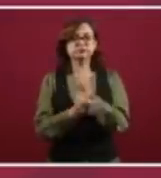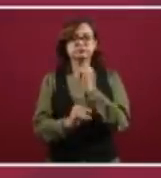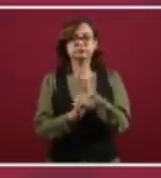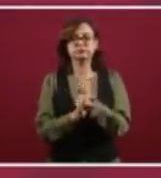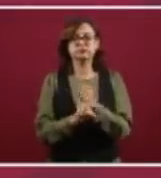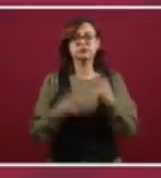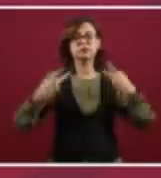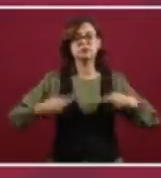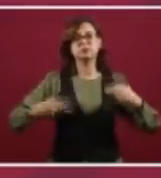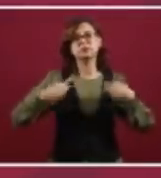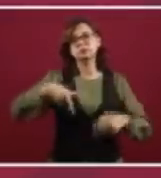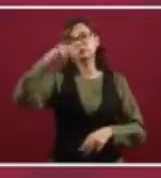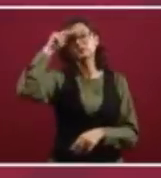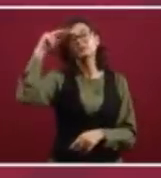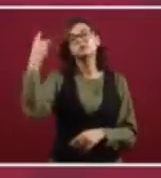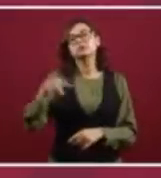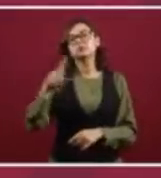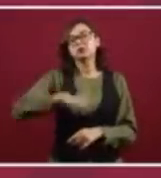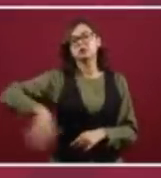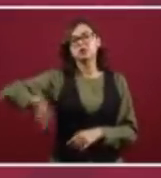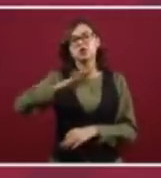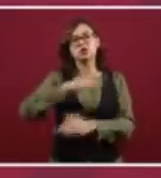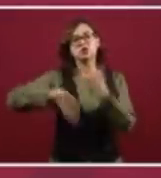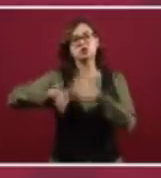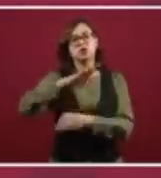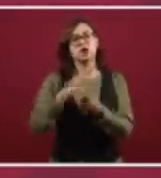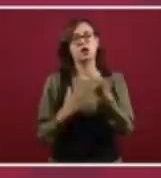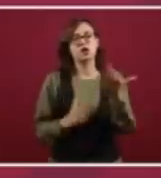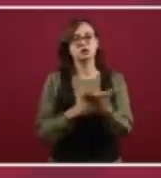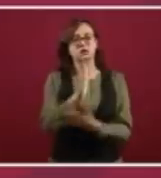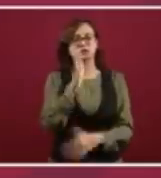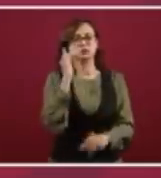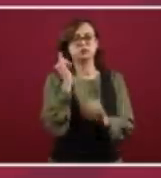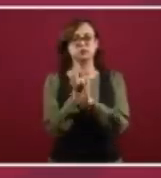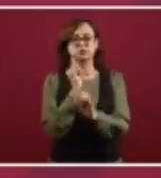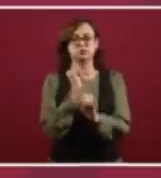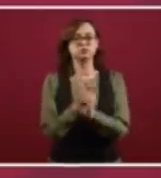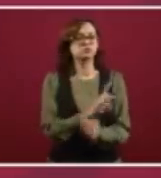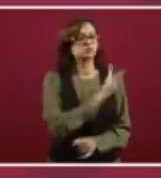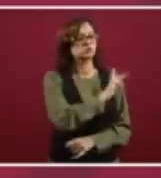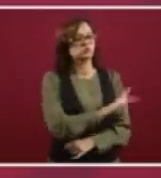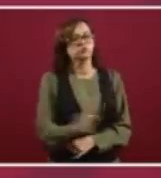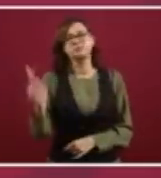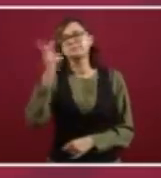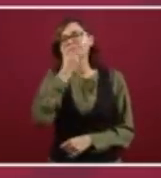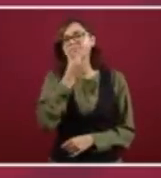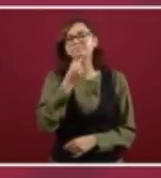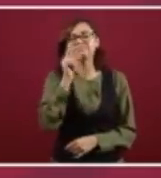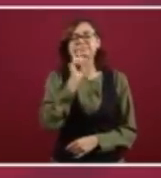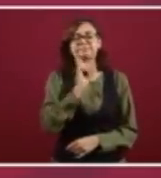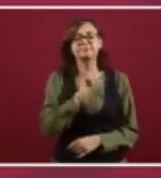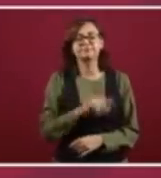tener acceso al internet, internet para todas y todos.